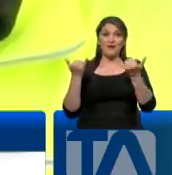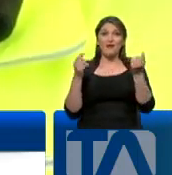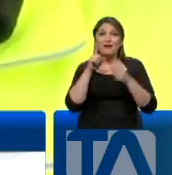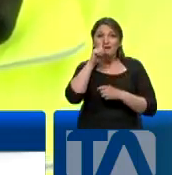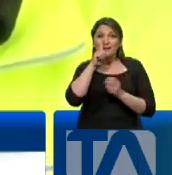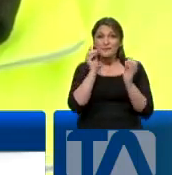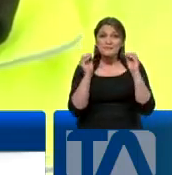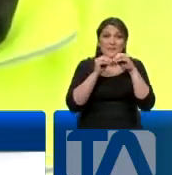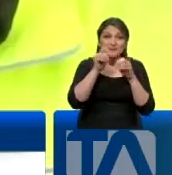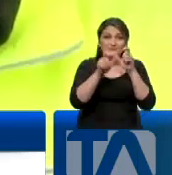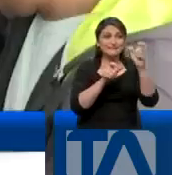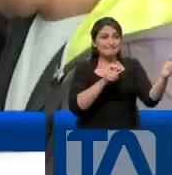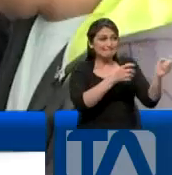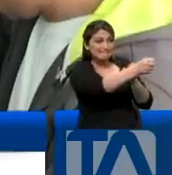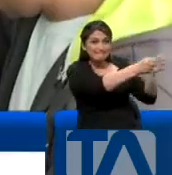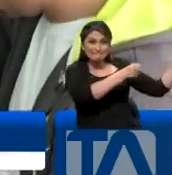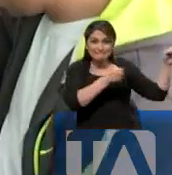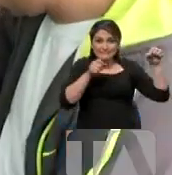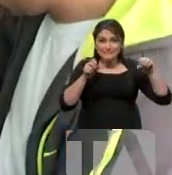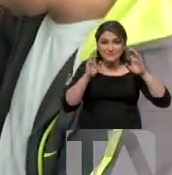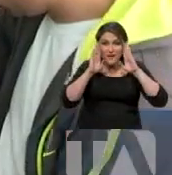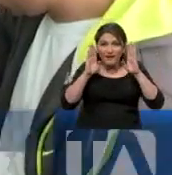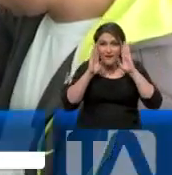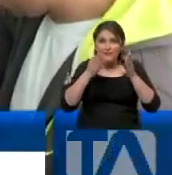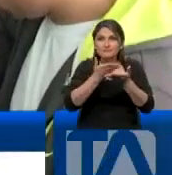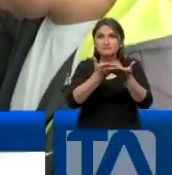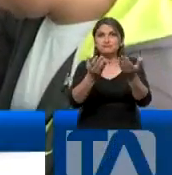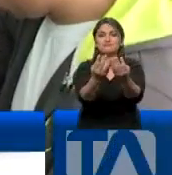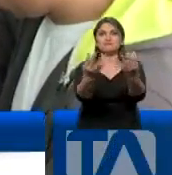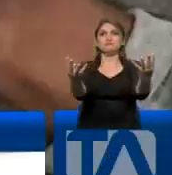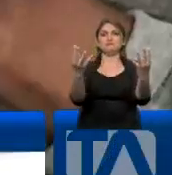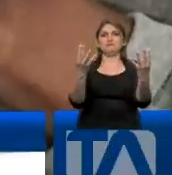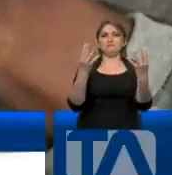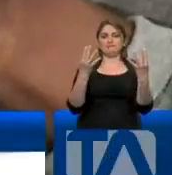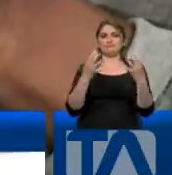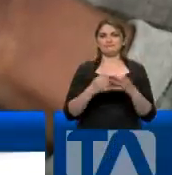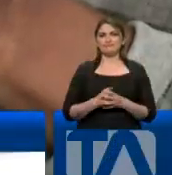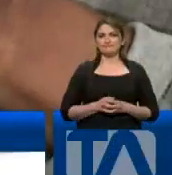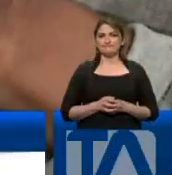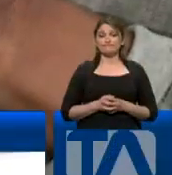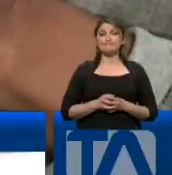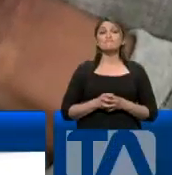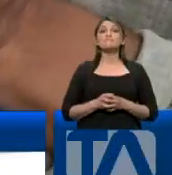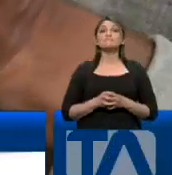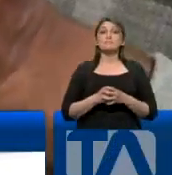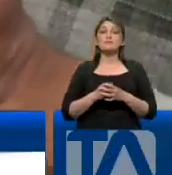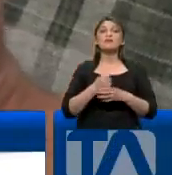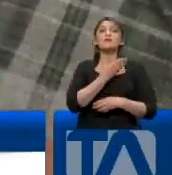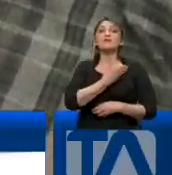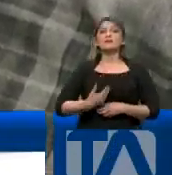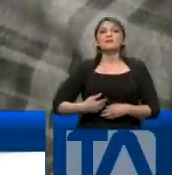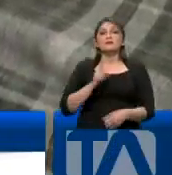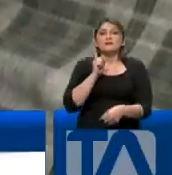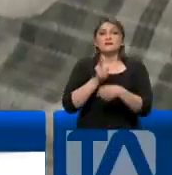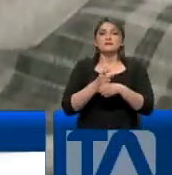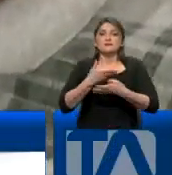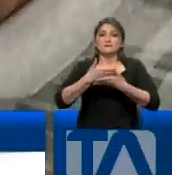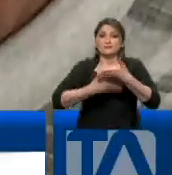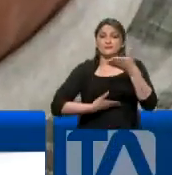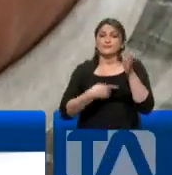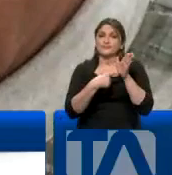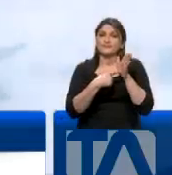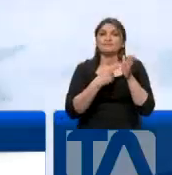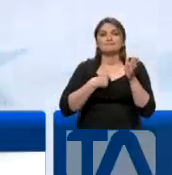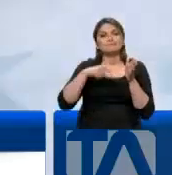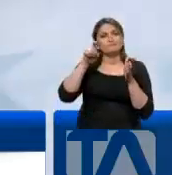poder atenderles a todos. Y es que según el decreto ejecutivo, los venezolanos deben regularizarse y para eso necesitan los